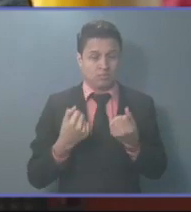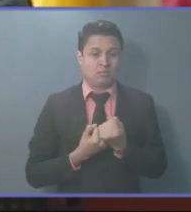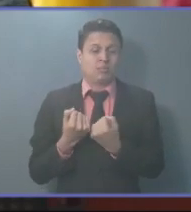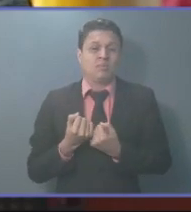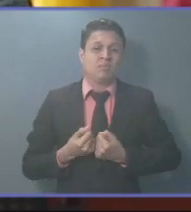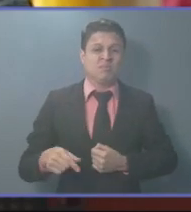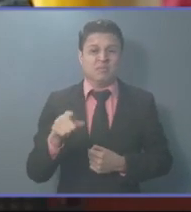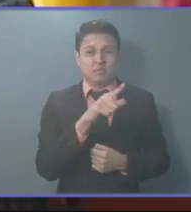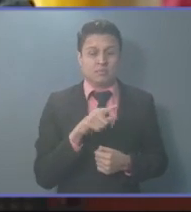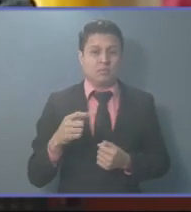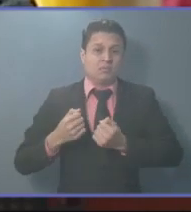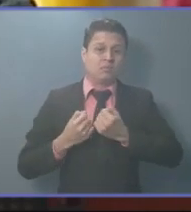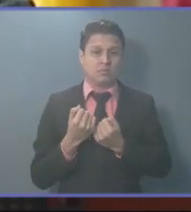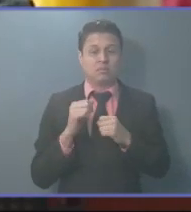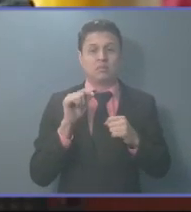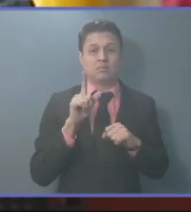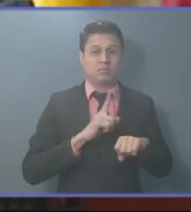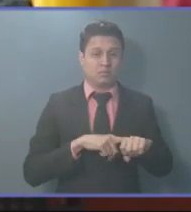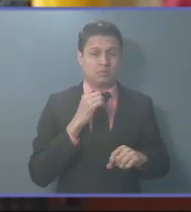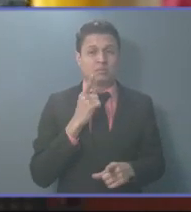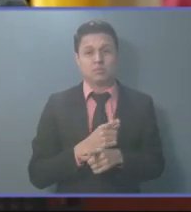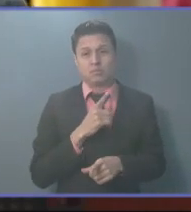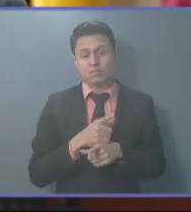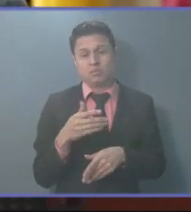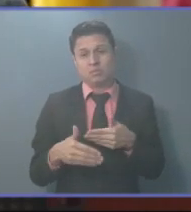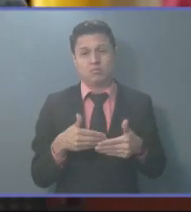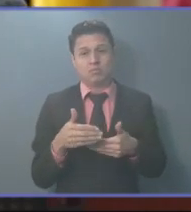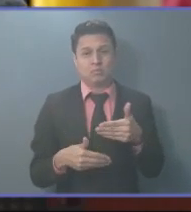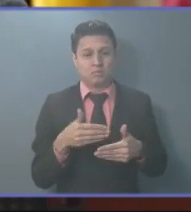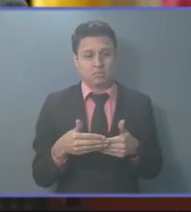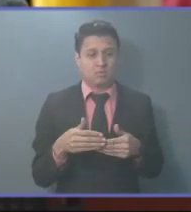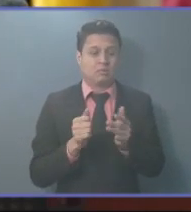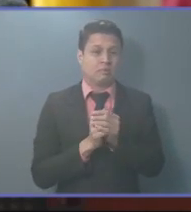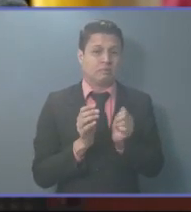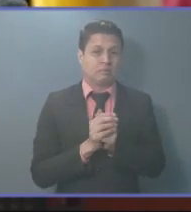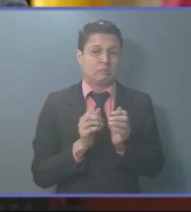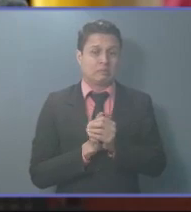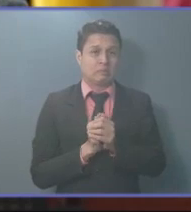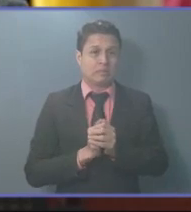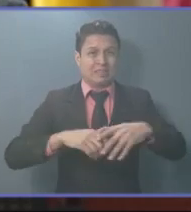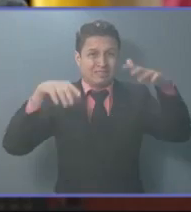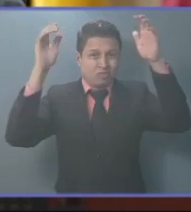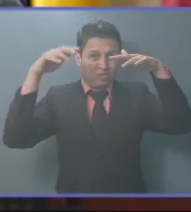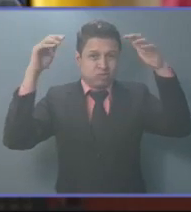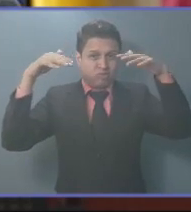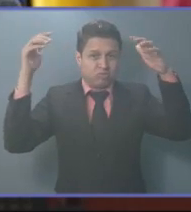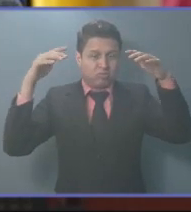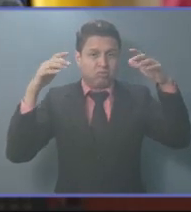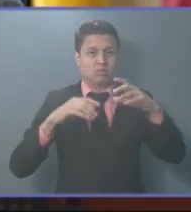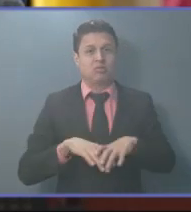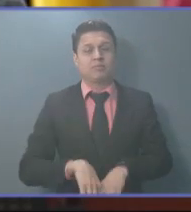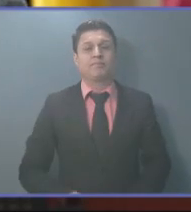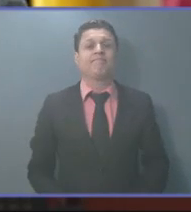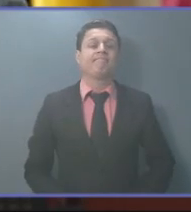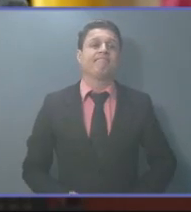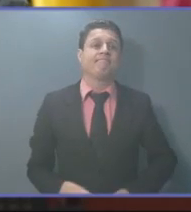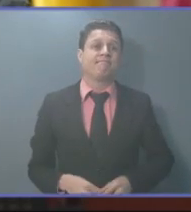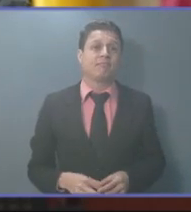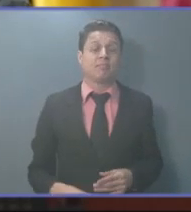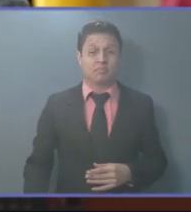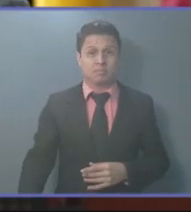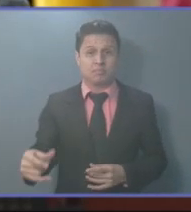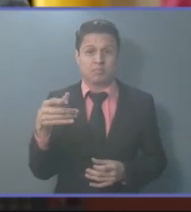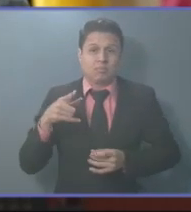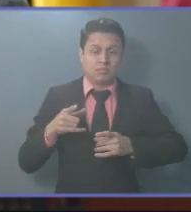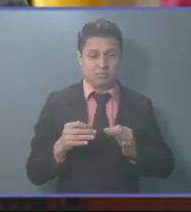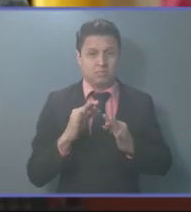contar con el tiempo adecuado en la medida que la situación climática lo permita komano 3 que tales